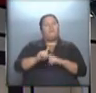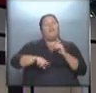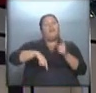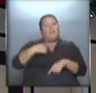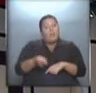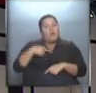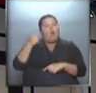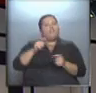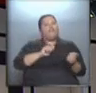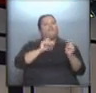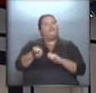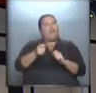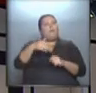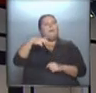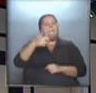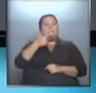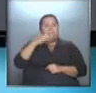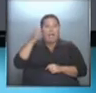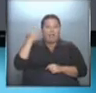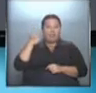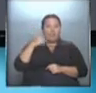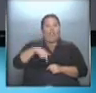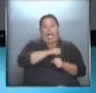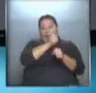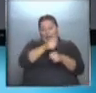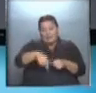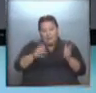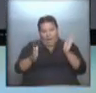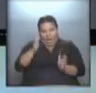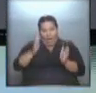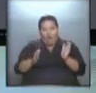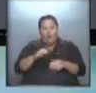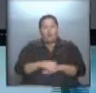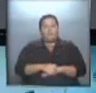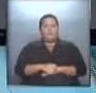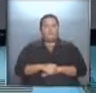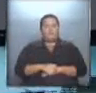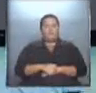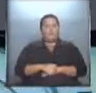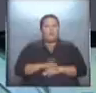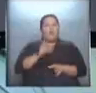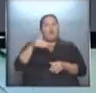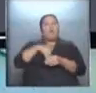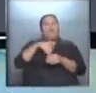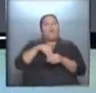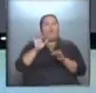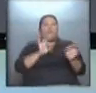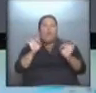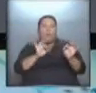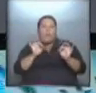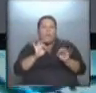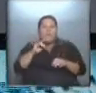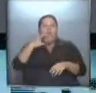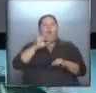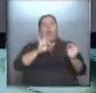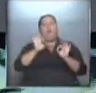Hay otras migraciones, por ejemplo, de las PASO en relación al día de hoy, que se dan en forma de voto estratégico o